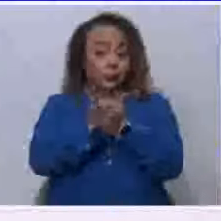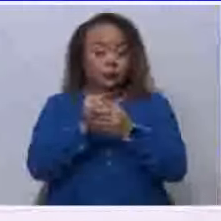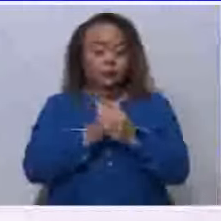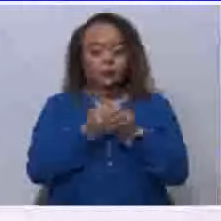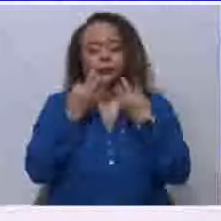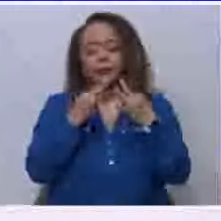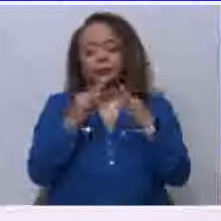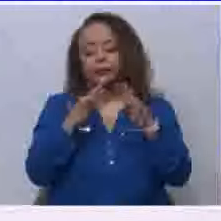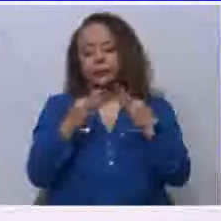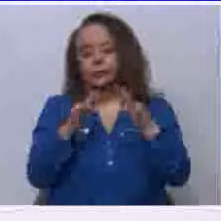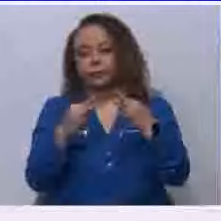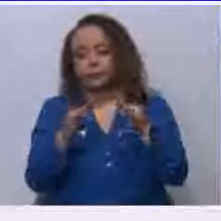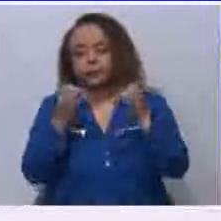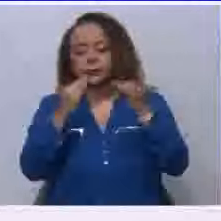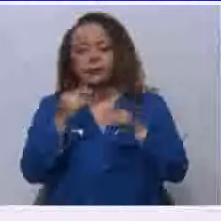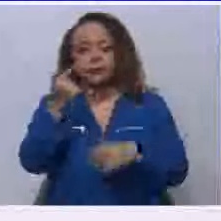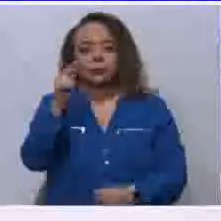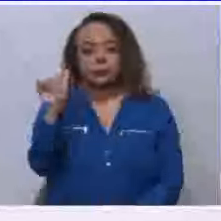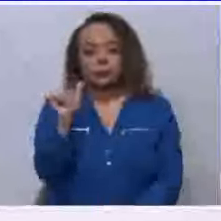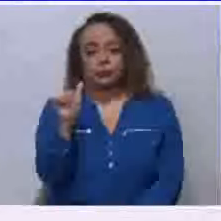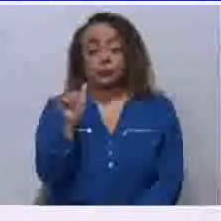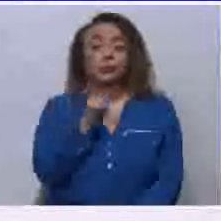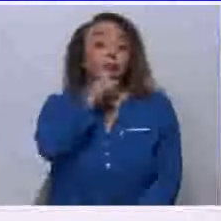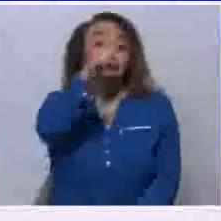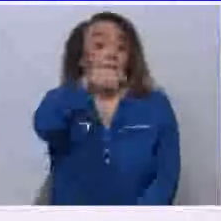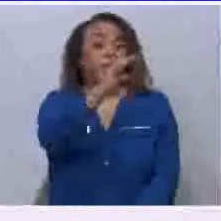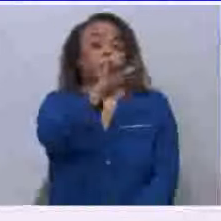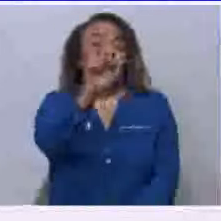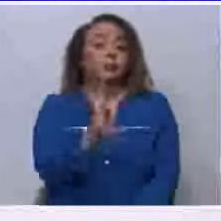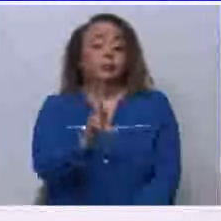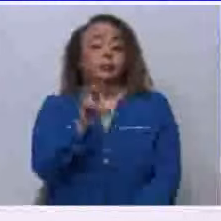está tratando de navegar un poco Gustavo Alfaro. La realidad hoy es que Costa